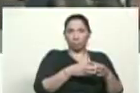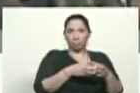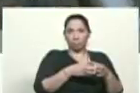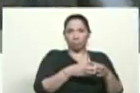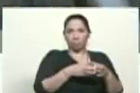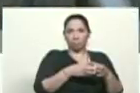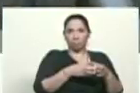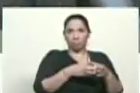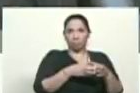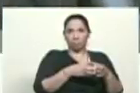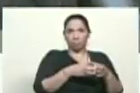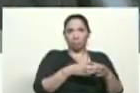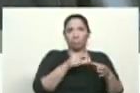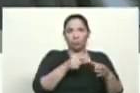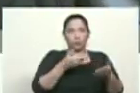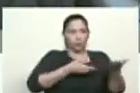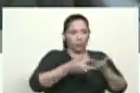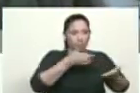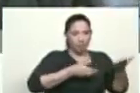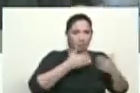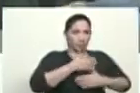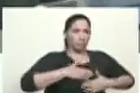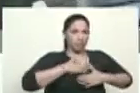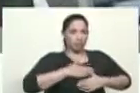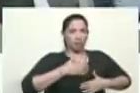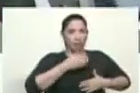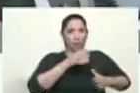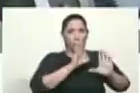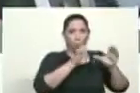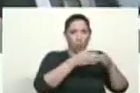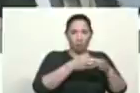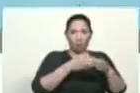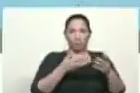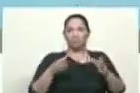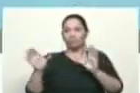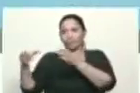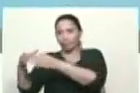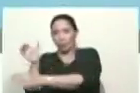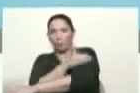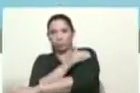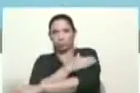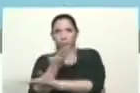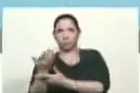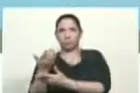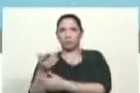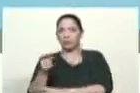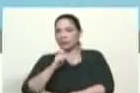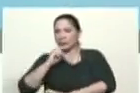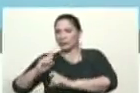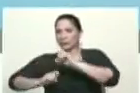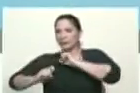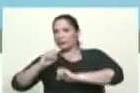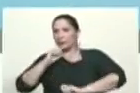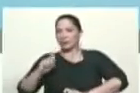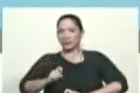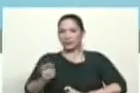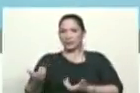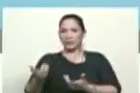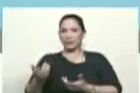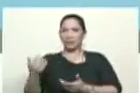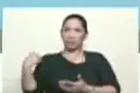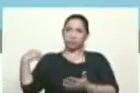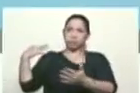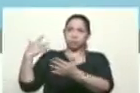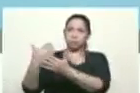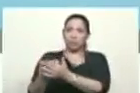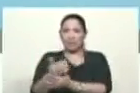insoportable por la solidaridad y el bienestar colectivo. Y del otro, los apetitos mezquinos de quienes por generaciones han